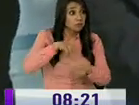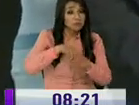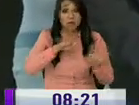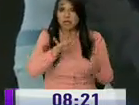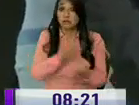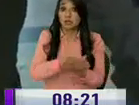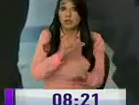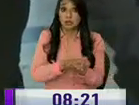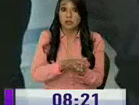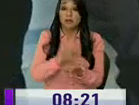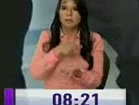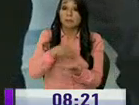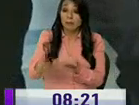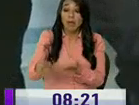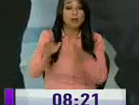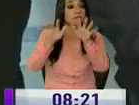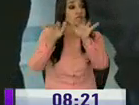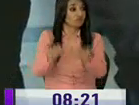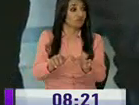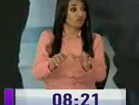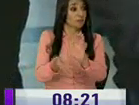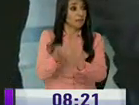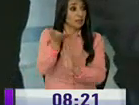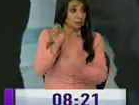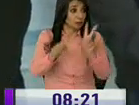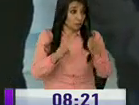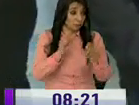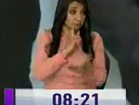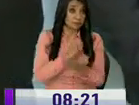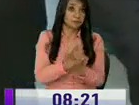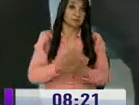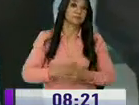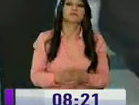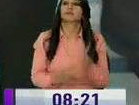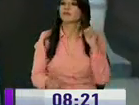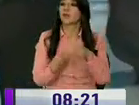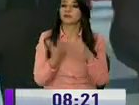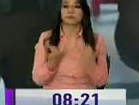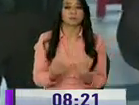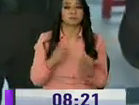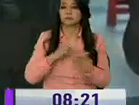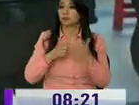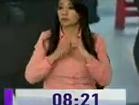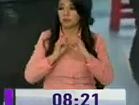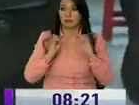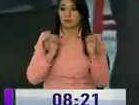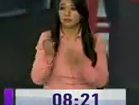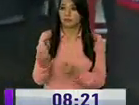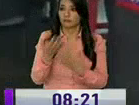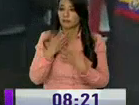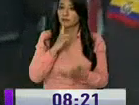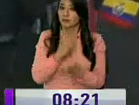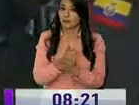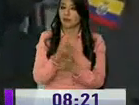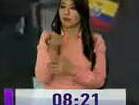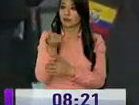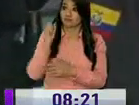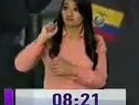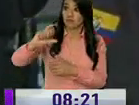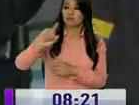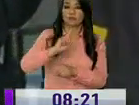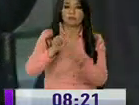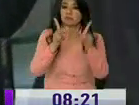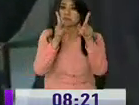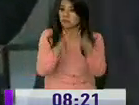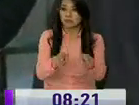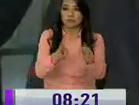irrestrictamente el cobro de precios establecidos o hay un alza. No, hasta el momento no tenemos ninguna información de alza de precios, se mantienen